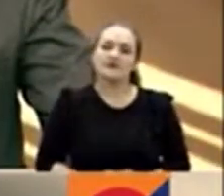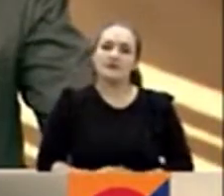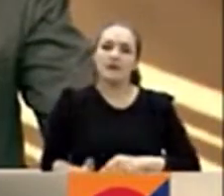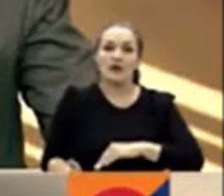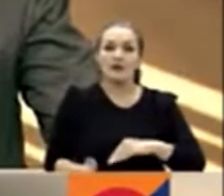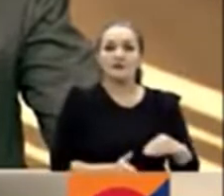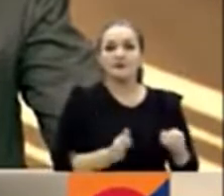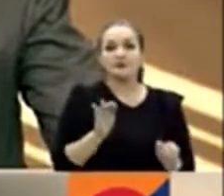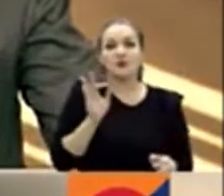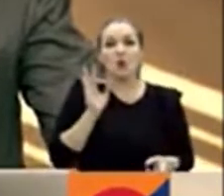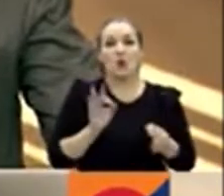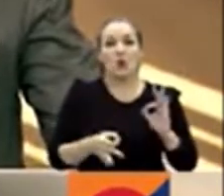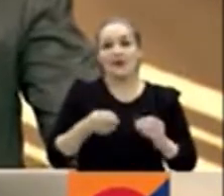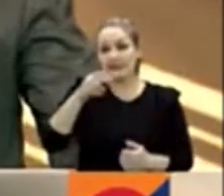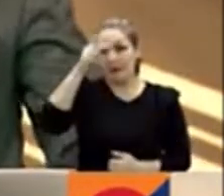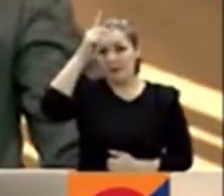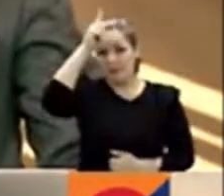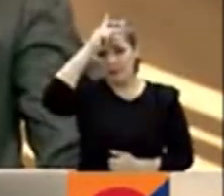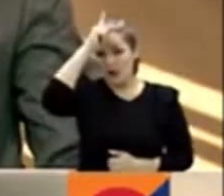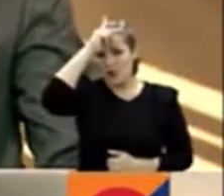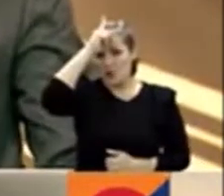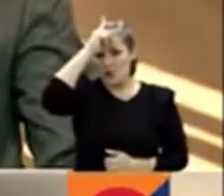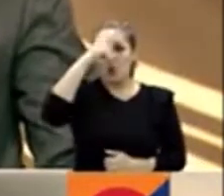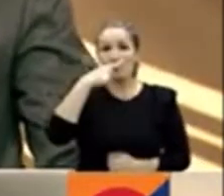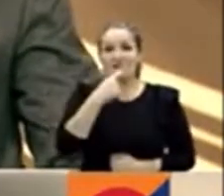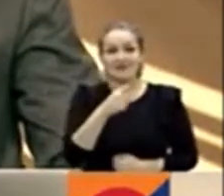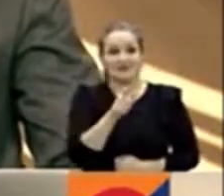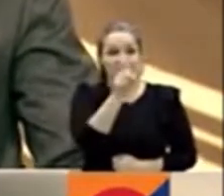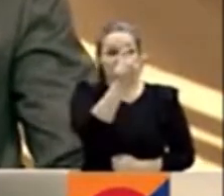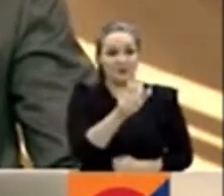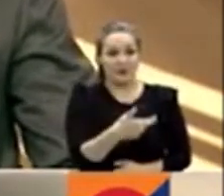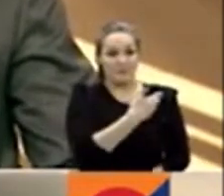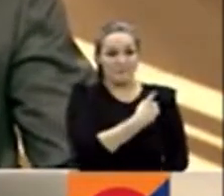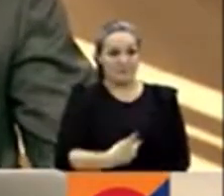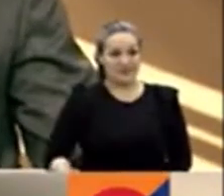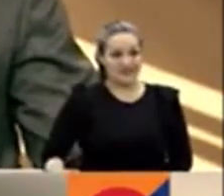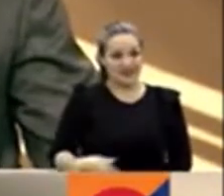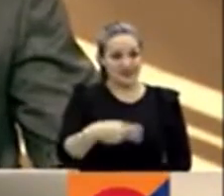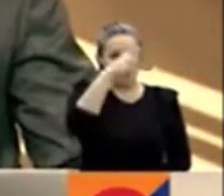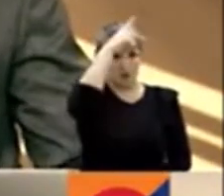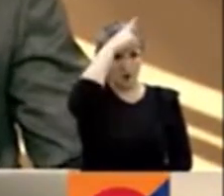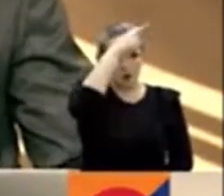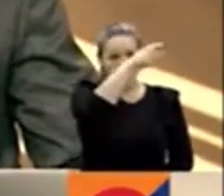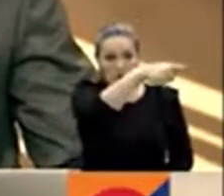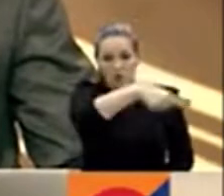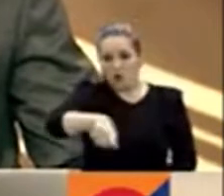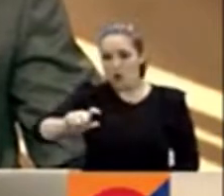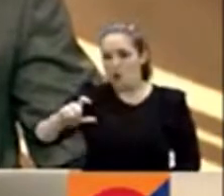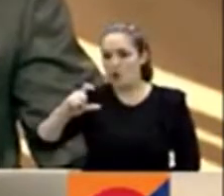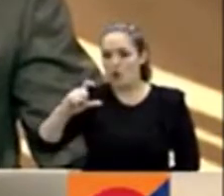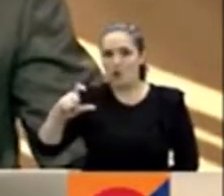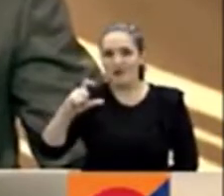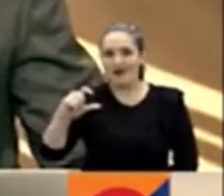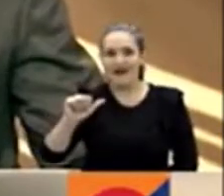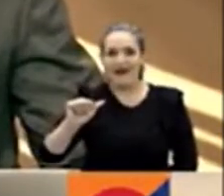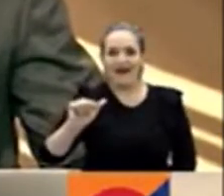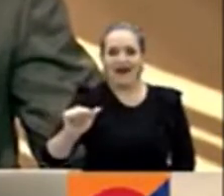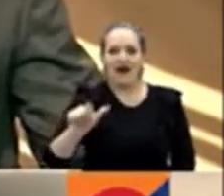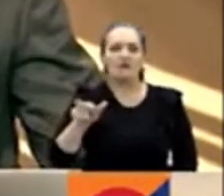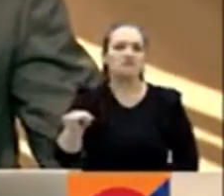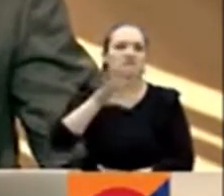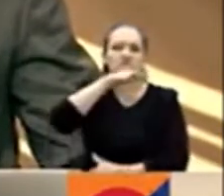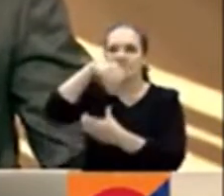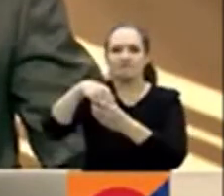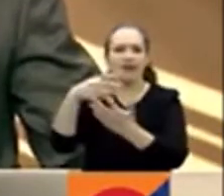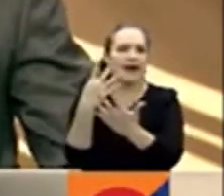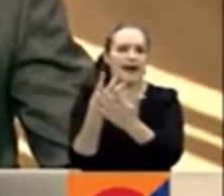determinó que la cuñada del presidente Pedro Castillo, Jennifer Paredes, cumpla 30 meses de prisión preventiva al estar acusada por la Fiscalía